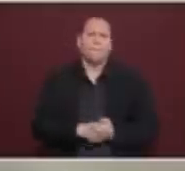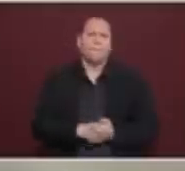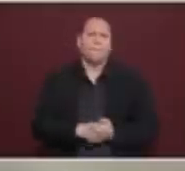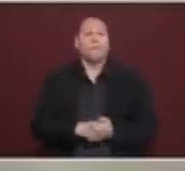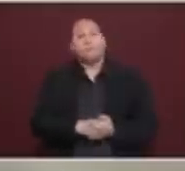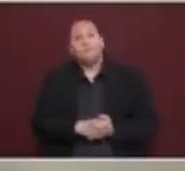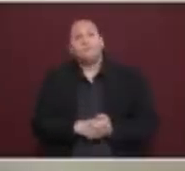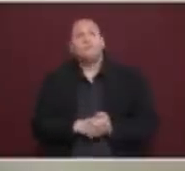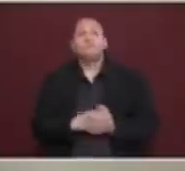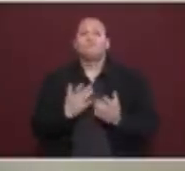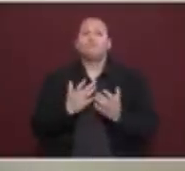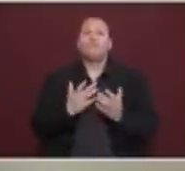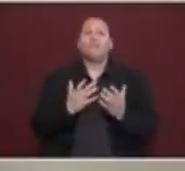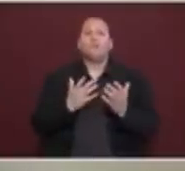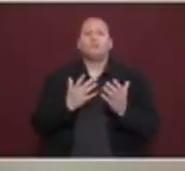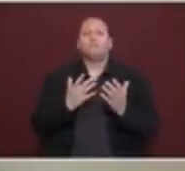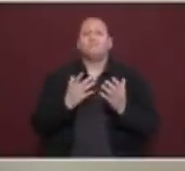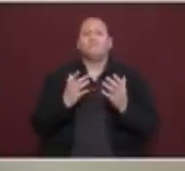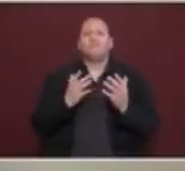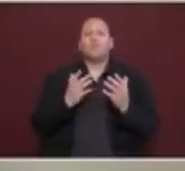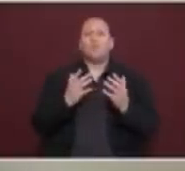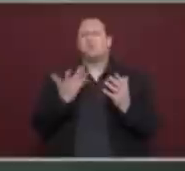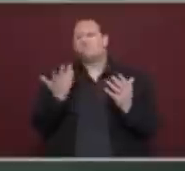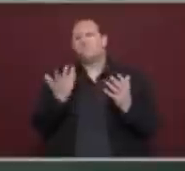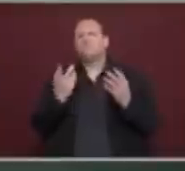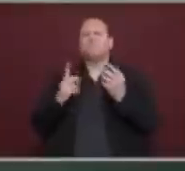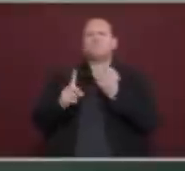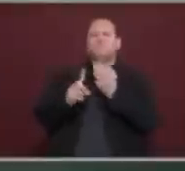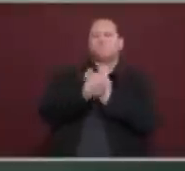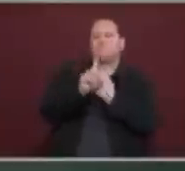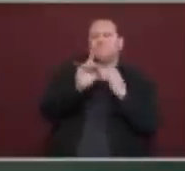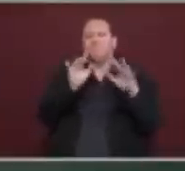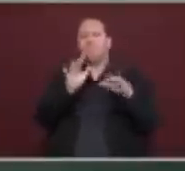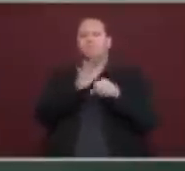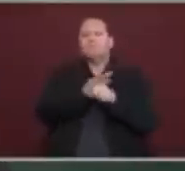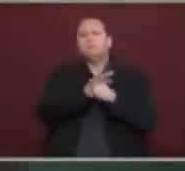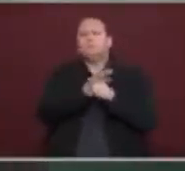cdn los ánimos